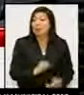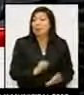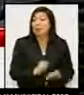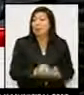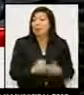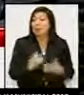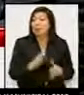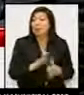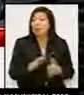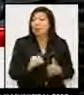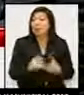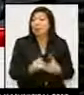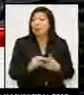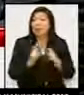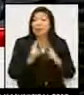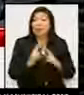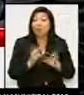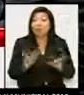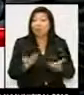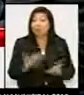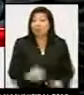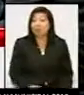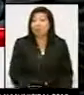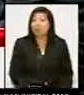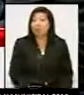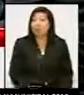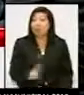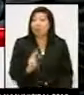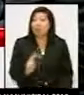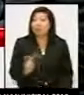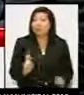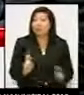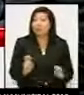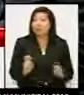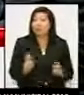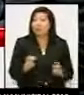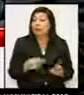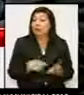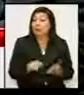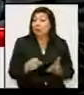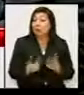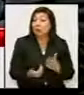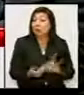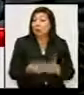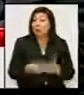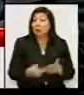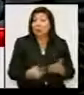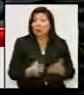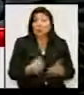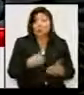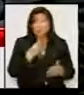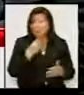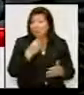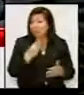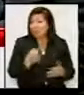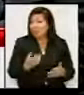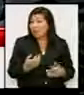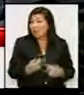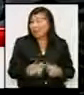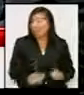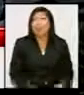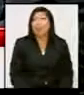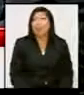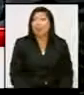vez por todas la resuelva, porque tenemos que ver el tema de sacar una nueva licitación. Yo no estoy seguro que funcione,